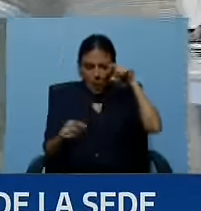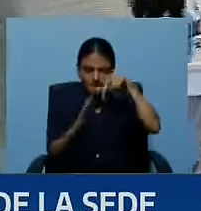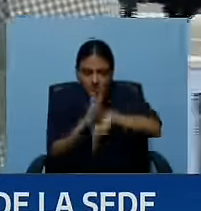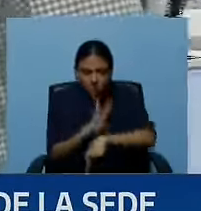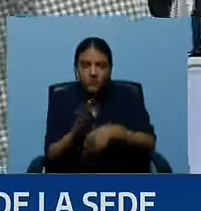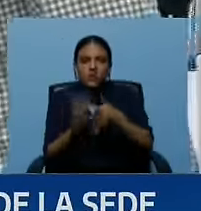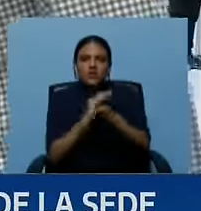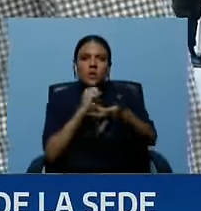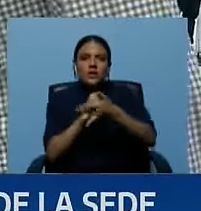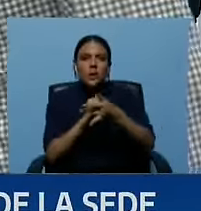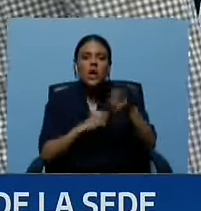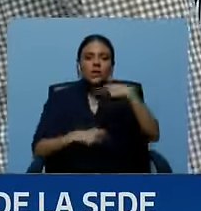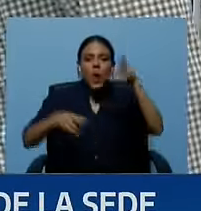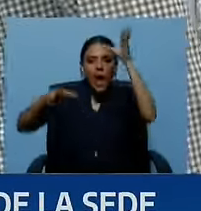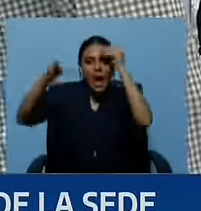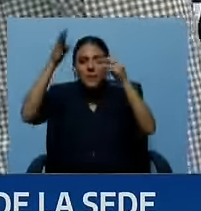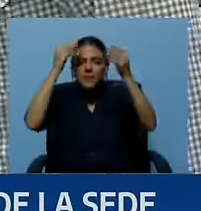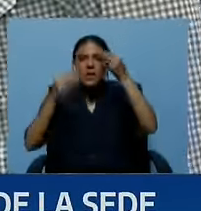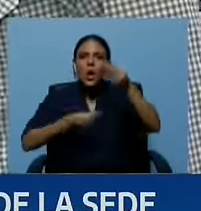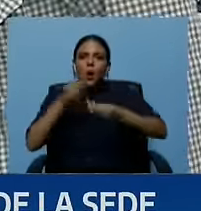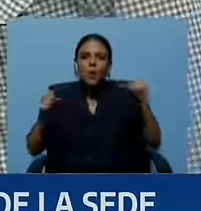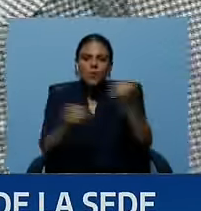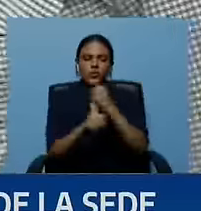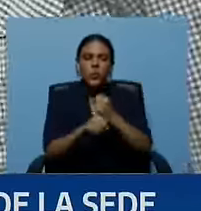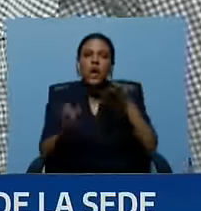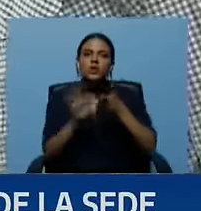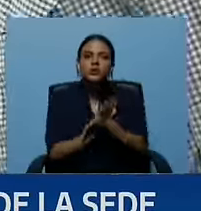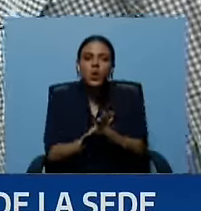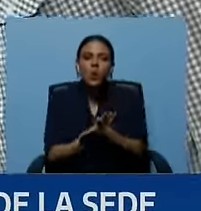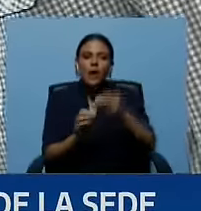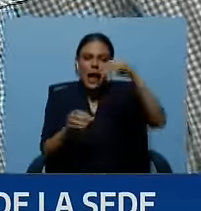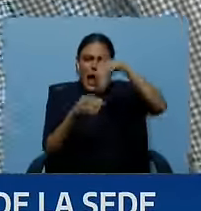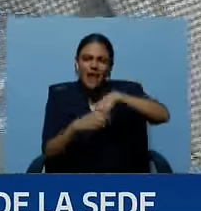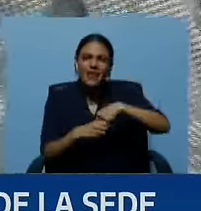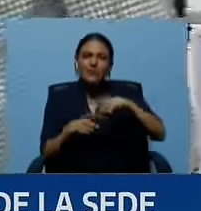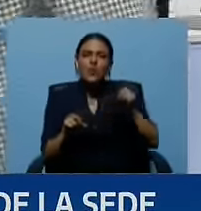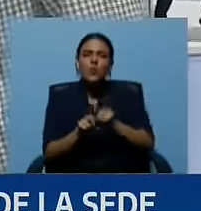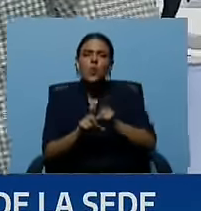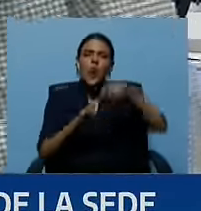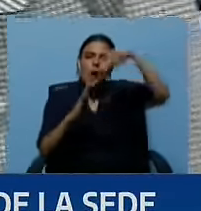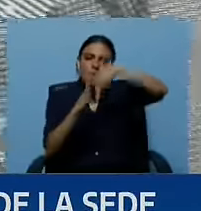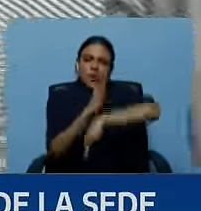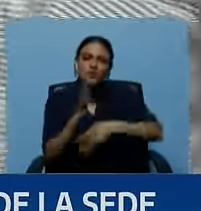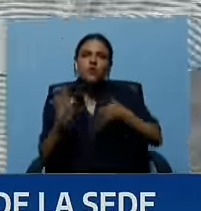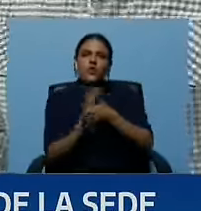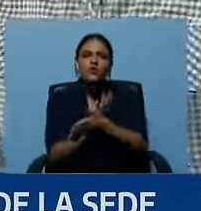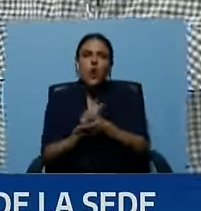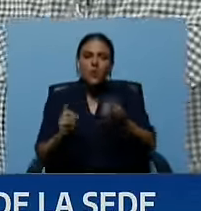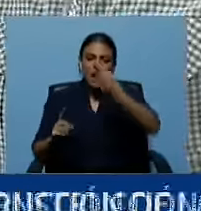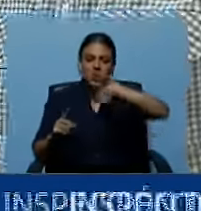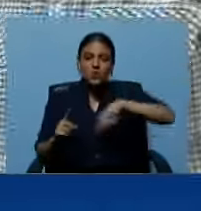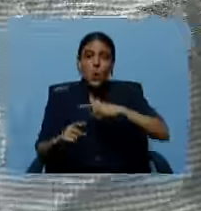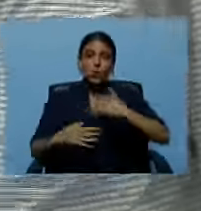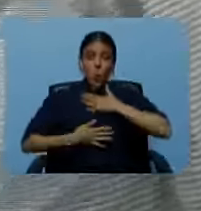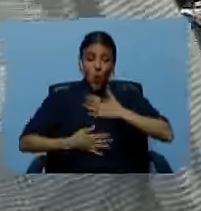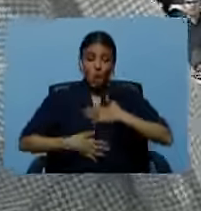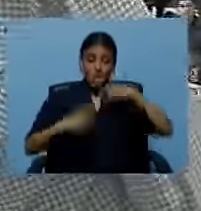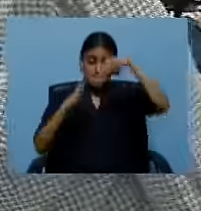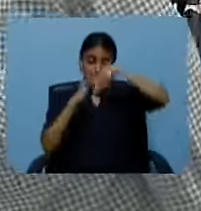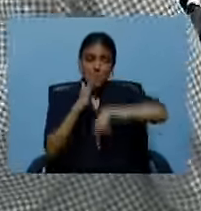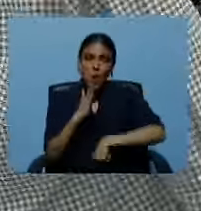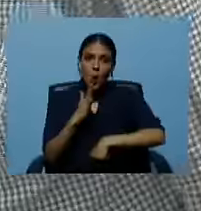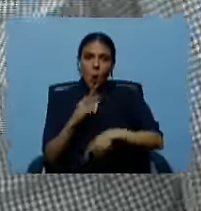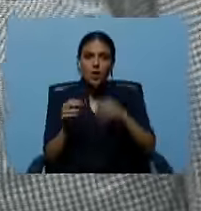de los materiales y conocer la ultraestructura de los elementos biológicos. Estos niños del Semillero